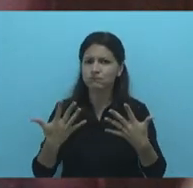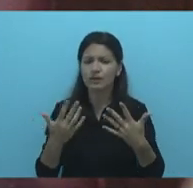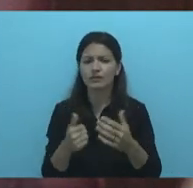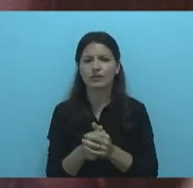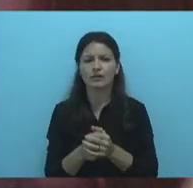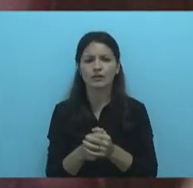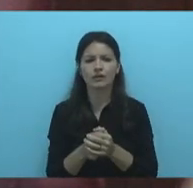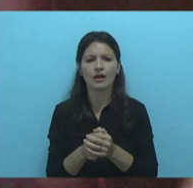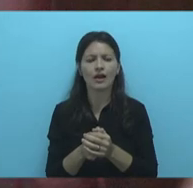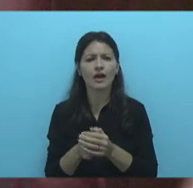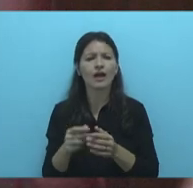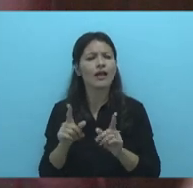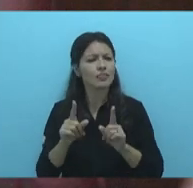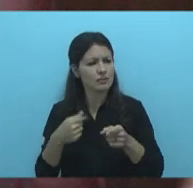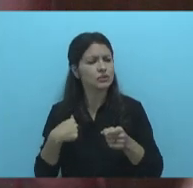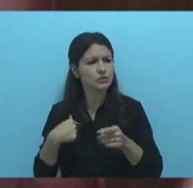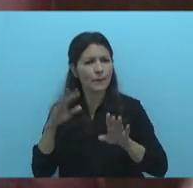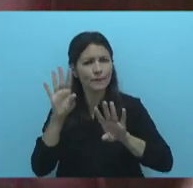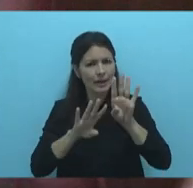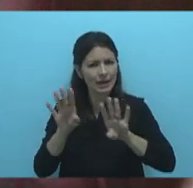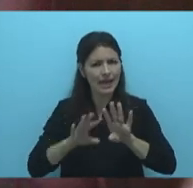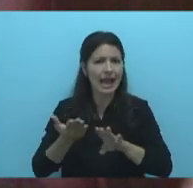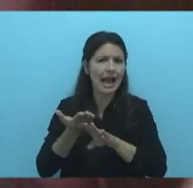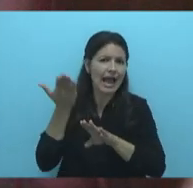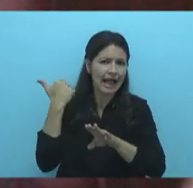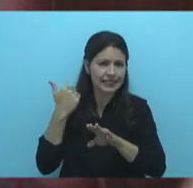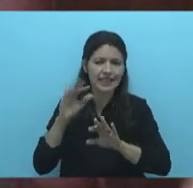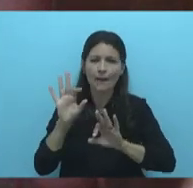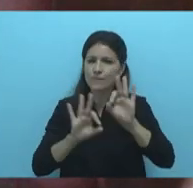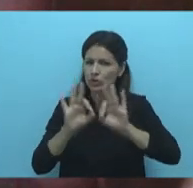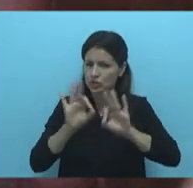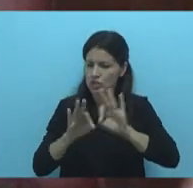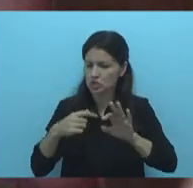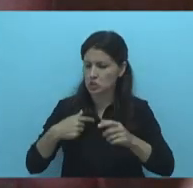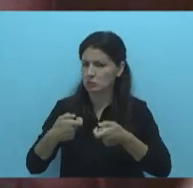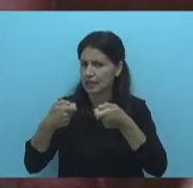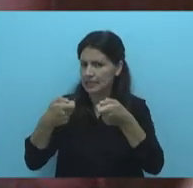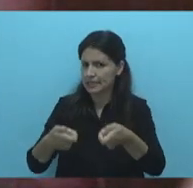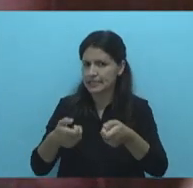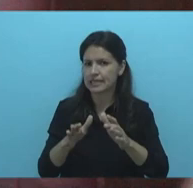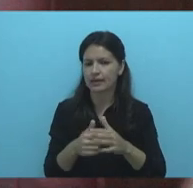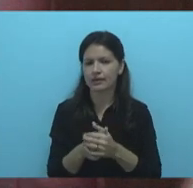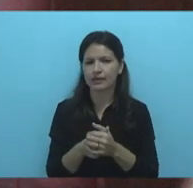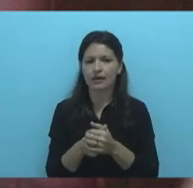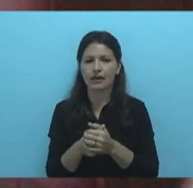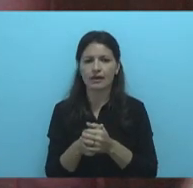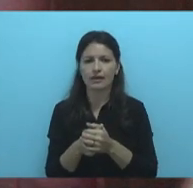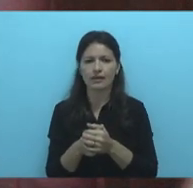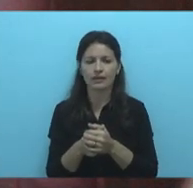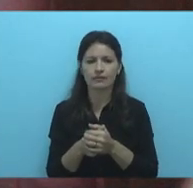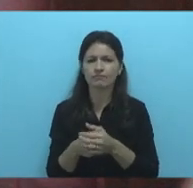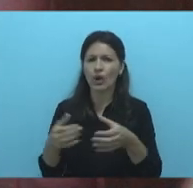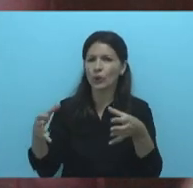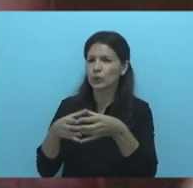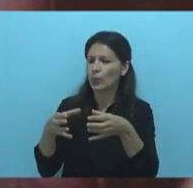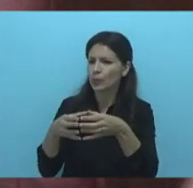ingresé, un proyecto de ley de educación financiera anterior a este proyecto, Y lamento que hoy no está la presidenta de la